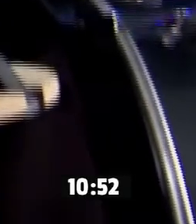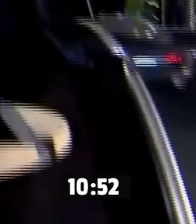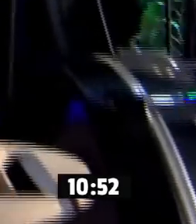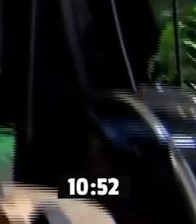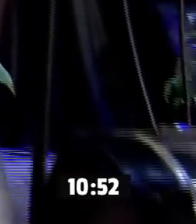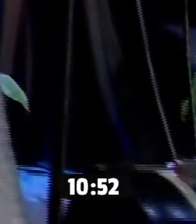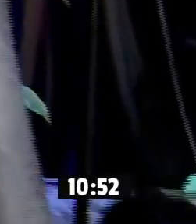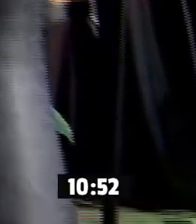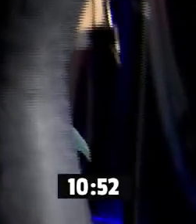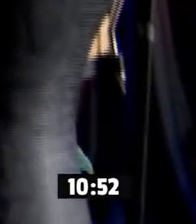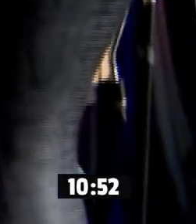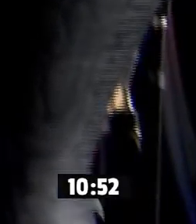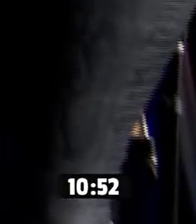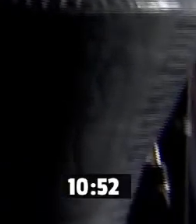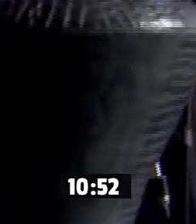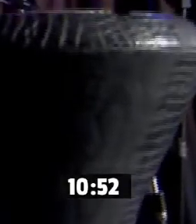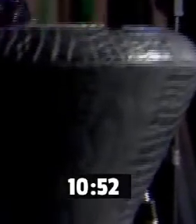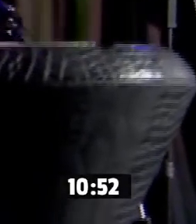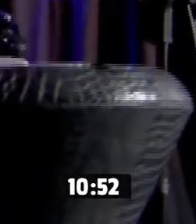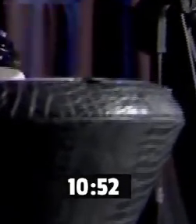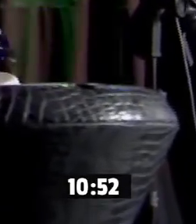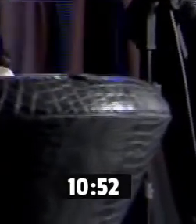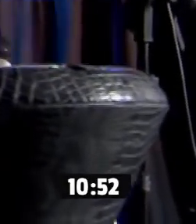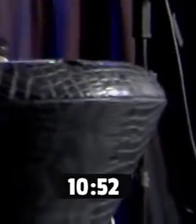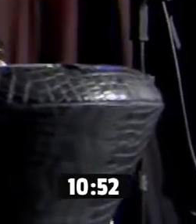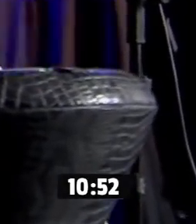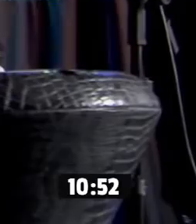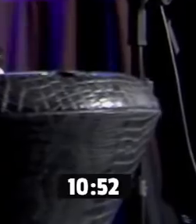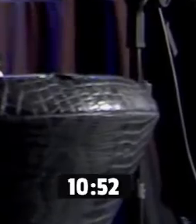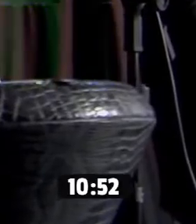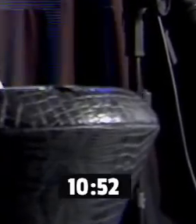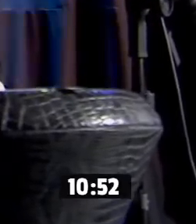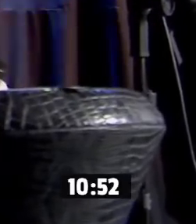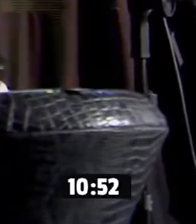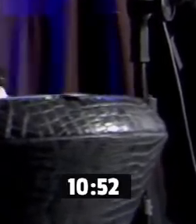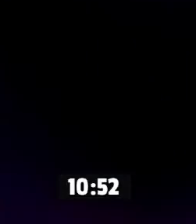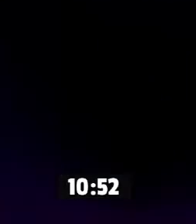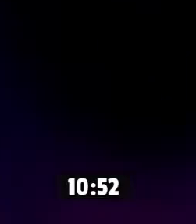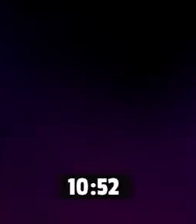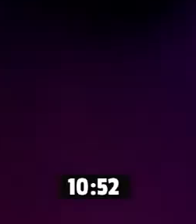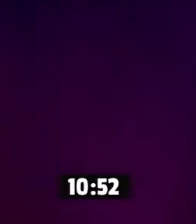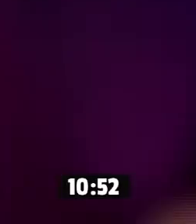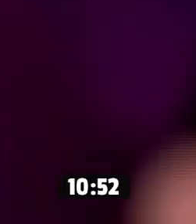me desenamoro de ti. Oh.